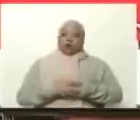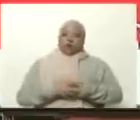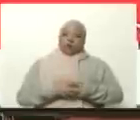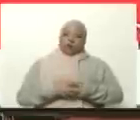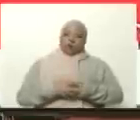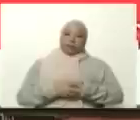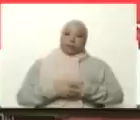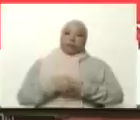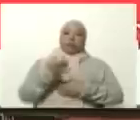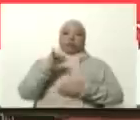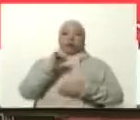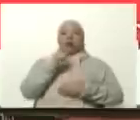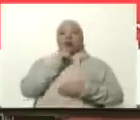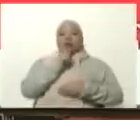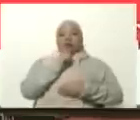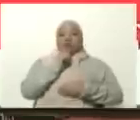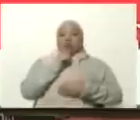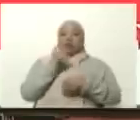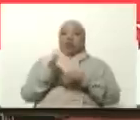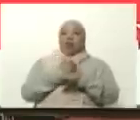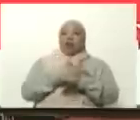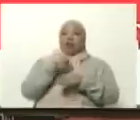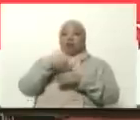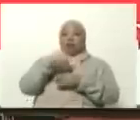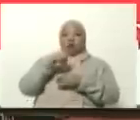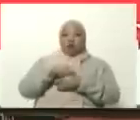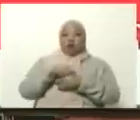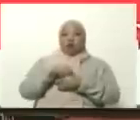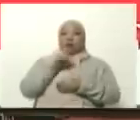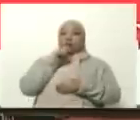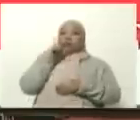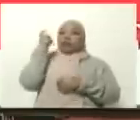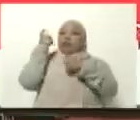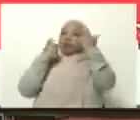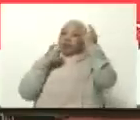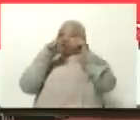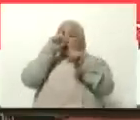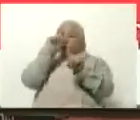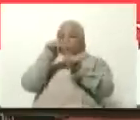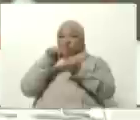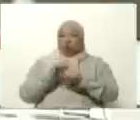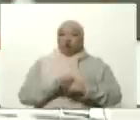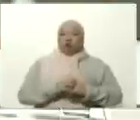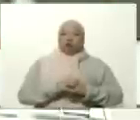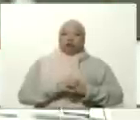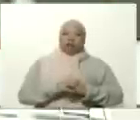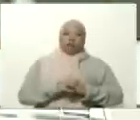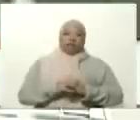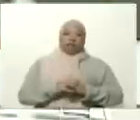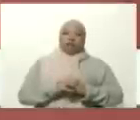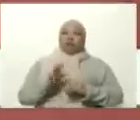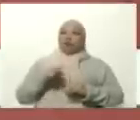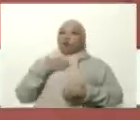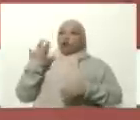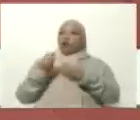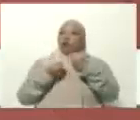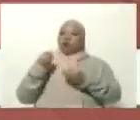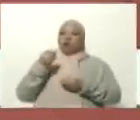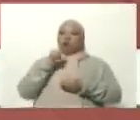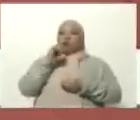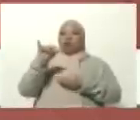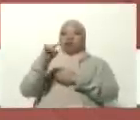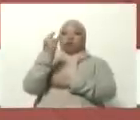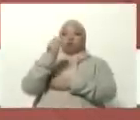Tenía los votos. Eso sí era difícil ganar una elección en ese momento, y Chávez lo logró. No pudieron hacerle trampa por